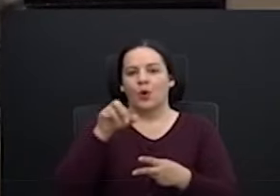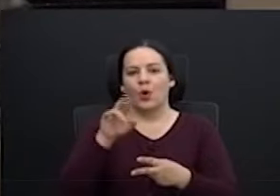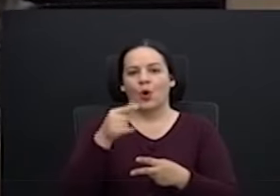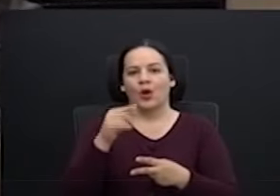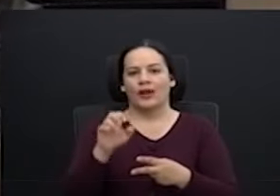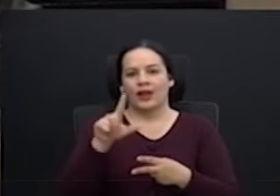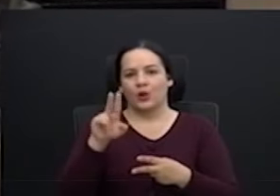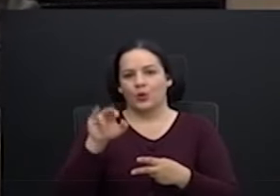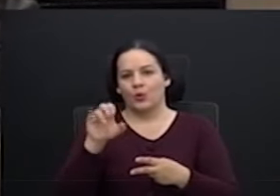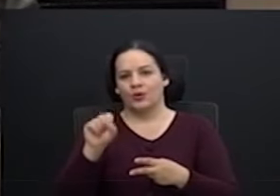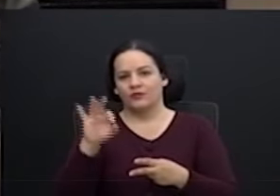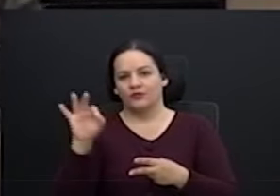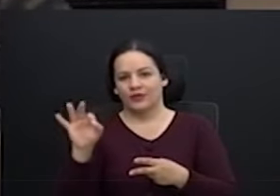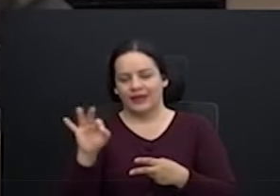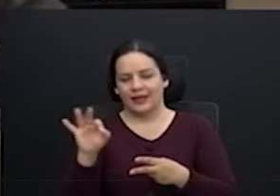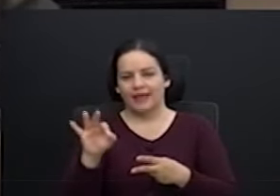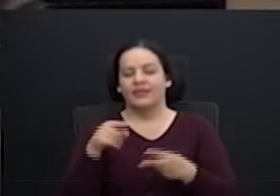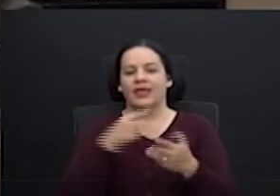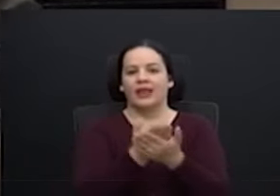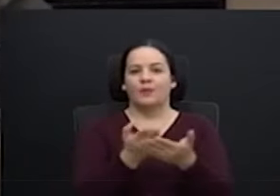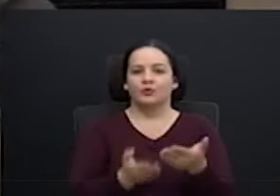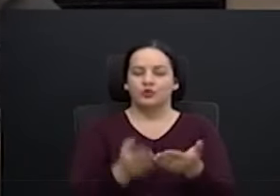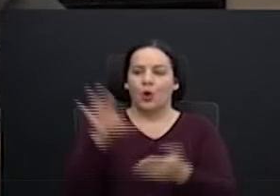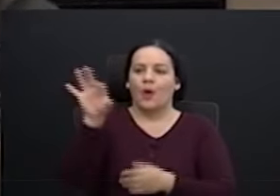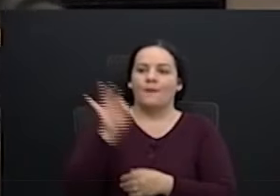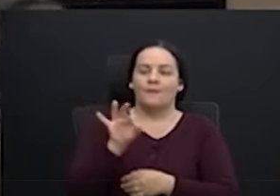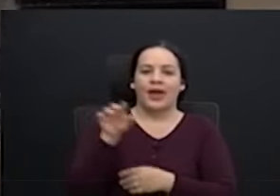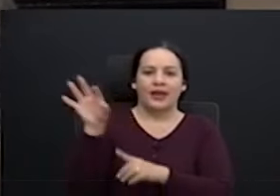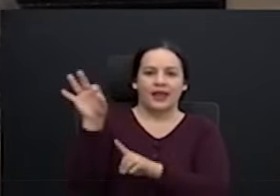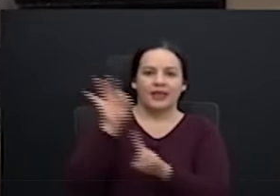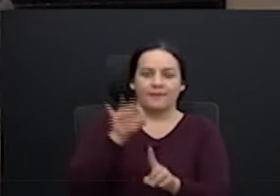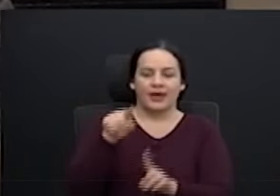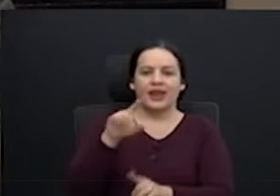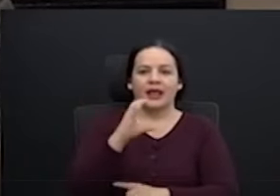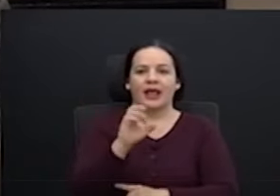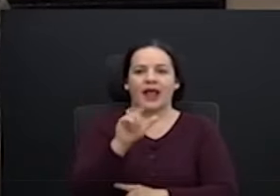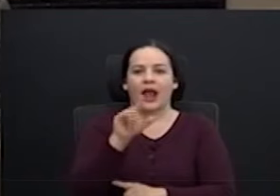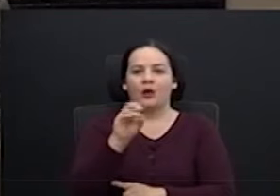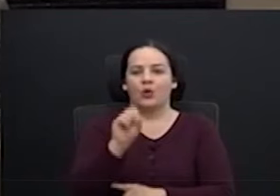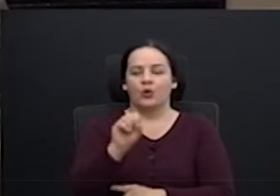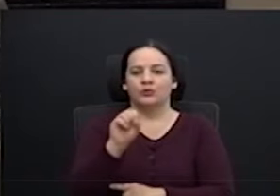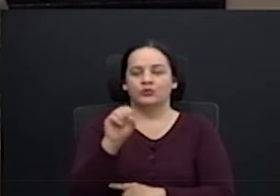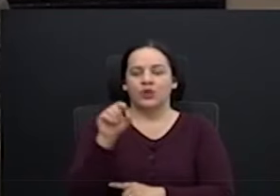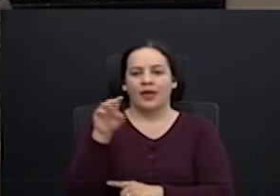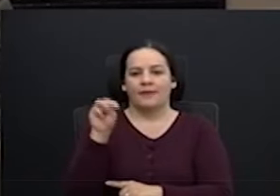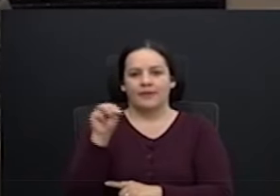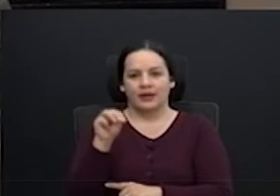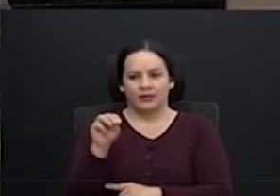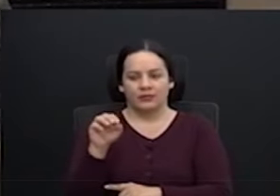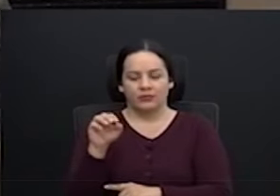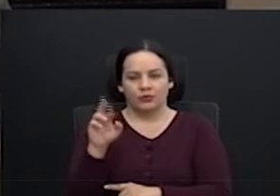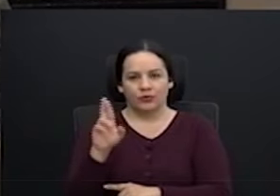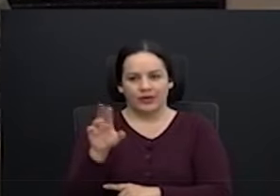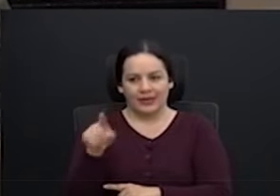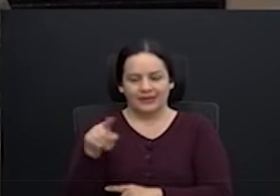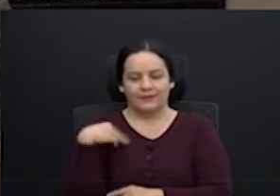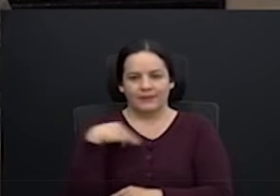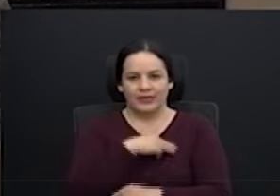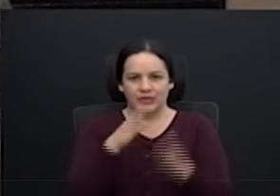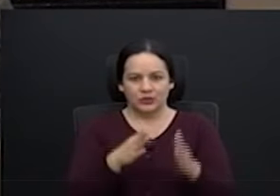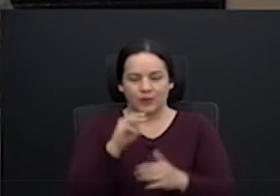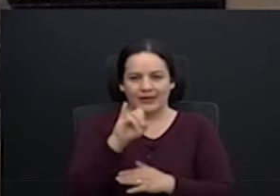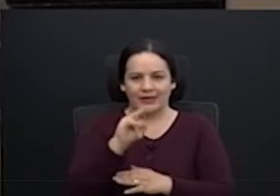para llamar a comparecer al ministro Carlos Manuel Rodríguez, el ministro del MINAE, que me parece que antes de asumir un puesto internacional